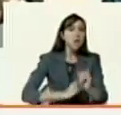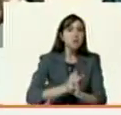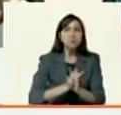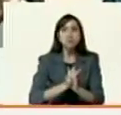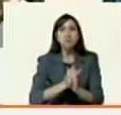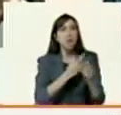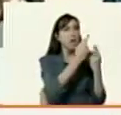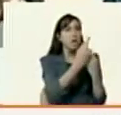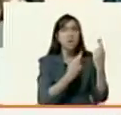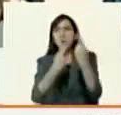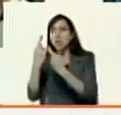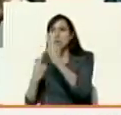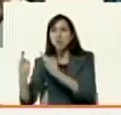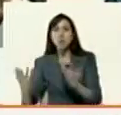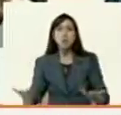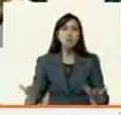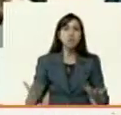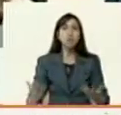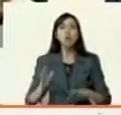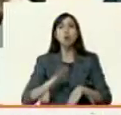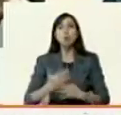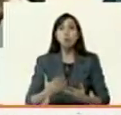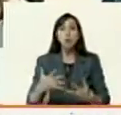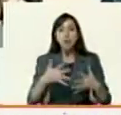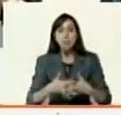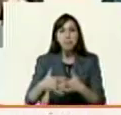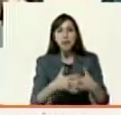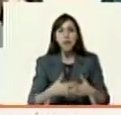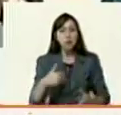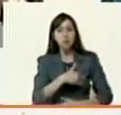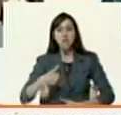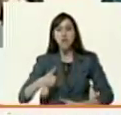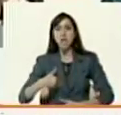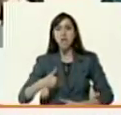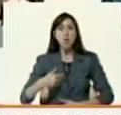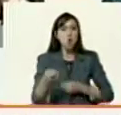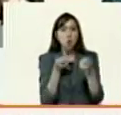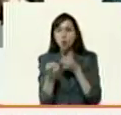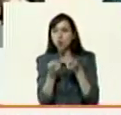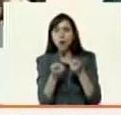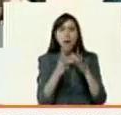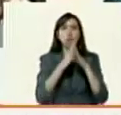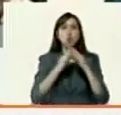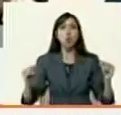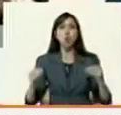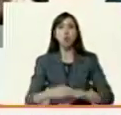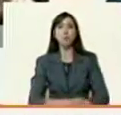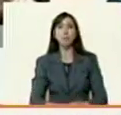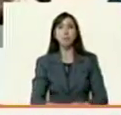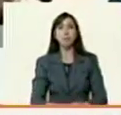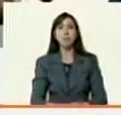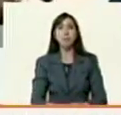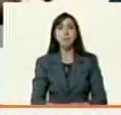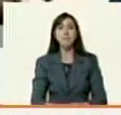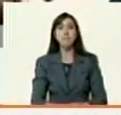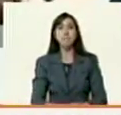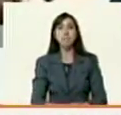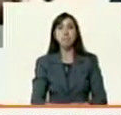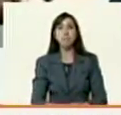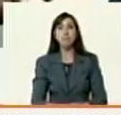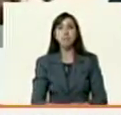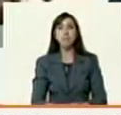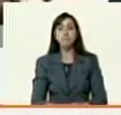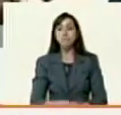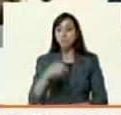civilizada, el imperio norteamericano en su ambición por tener el control de este punto estratégico para el mundo geopolítico